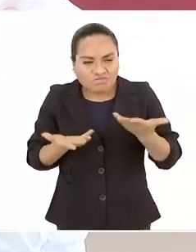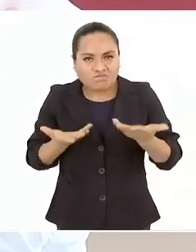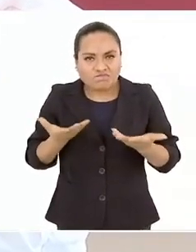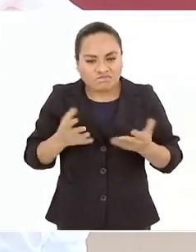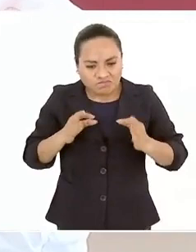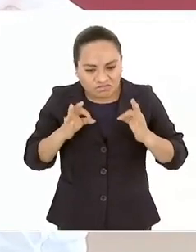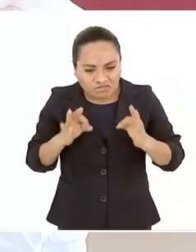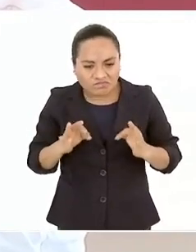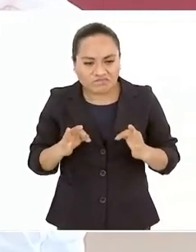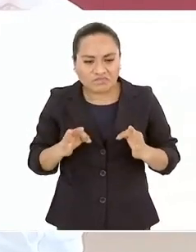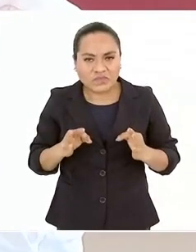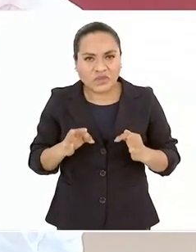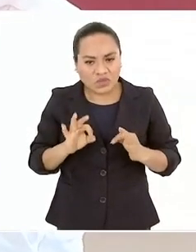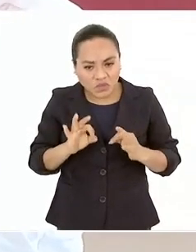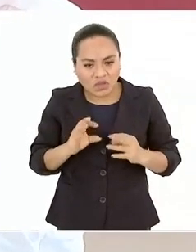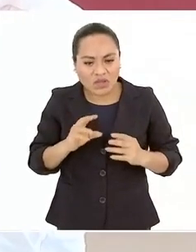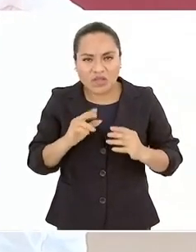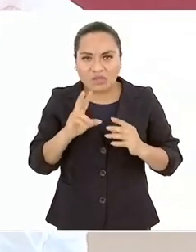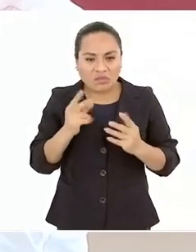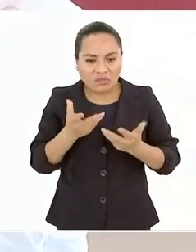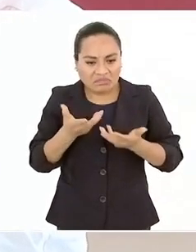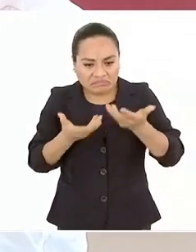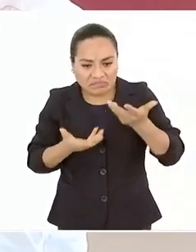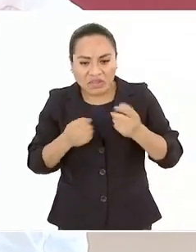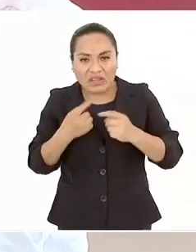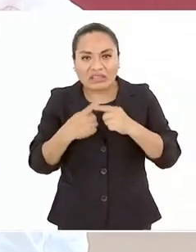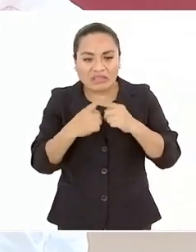económicos, comerciales. No queremos hegemonías,